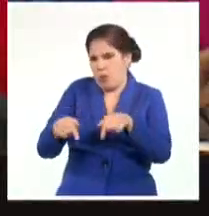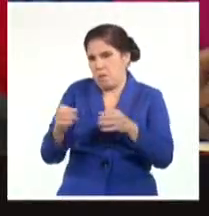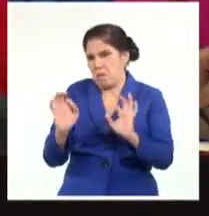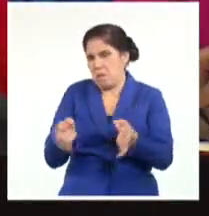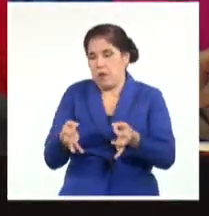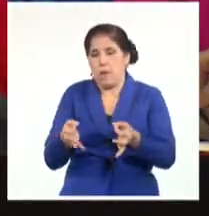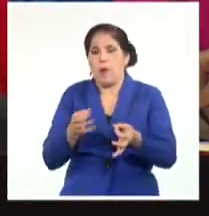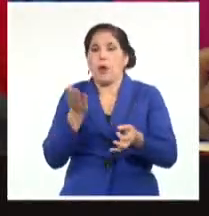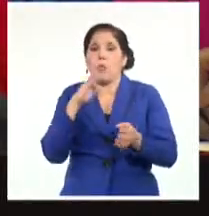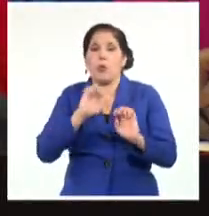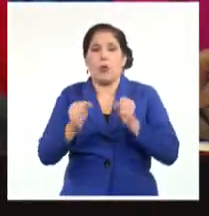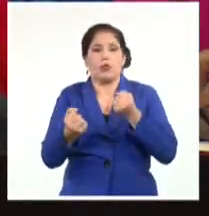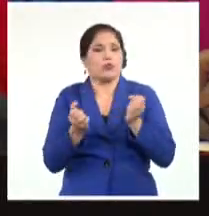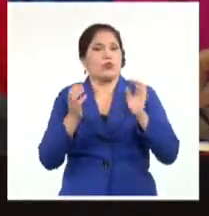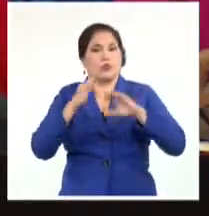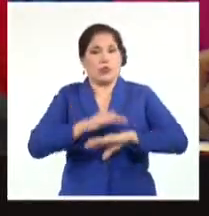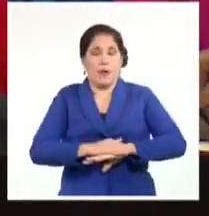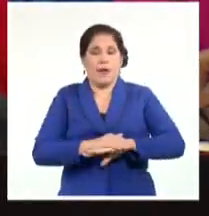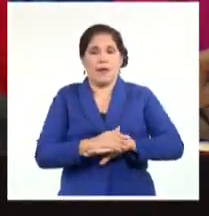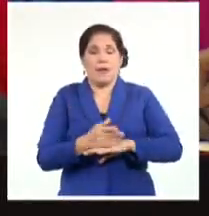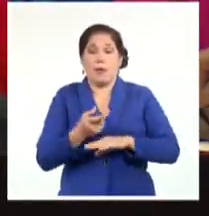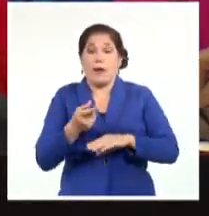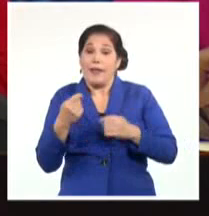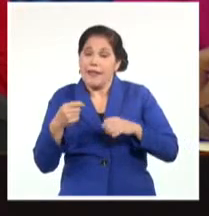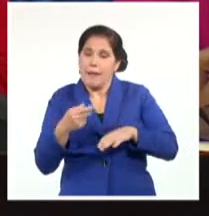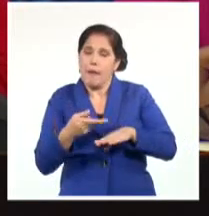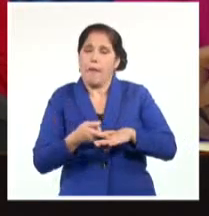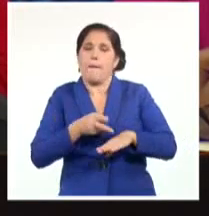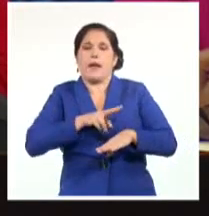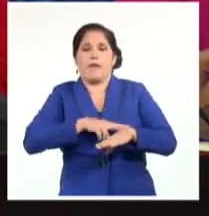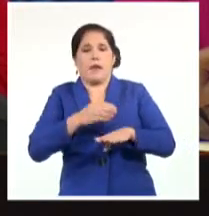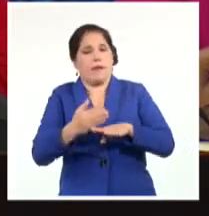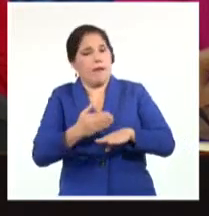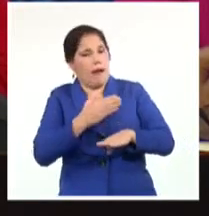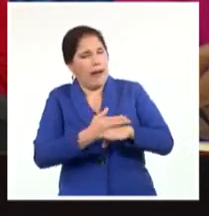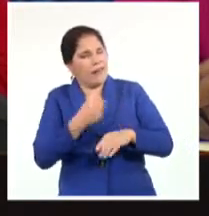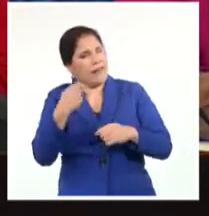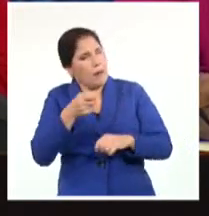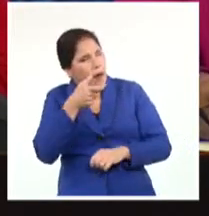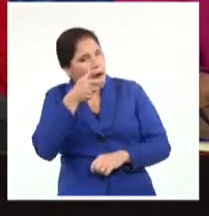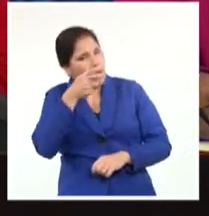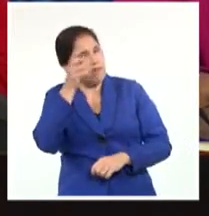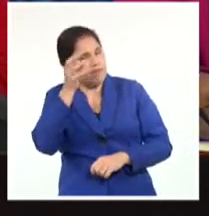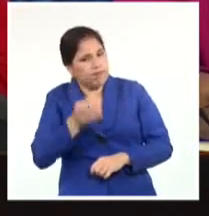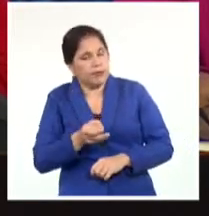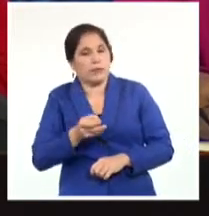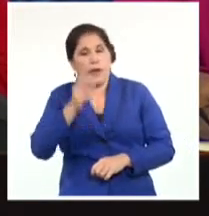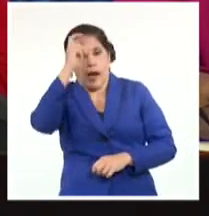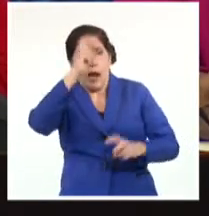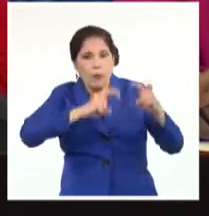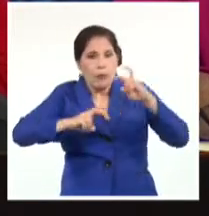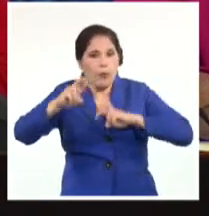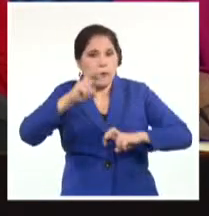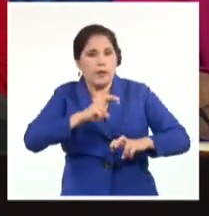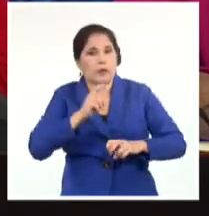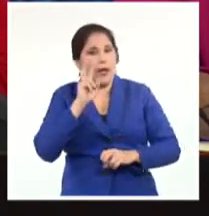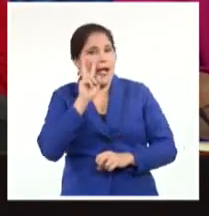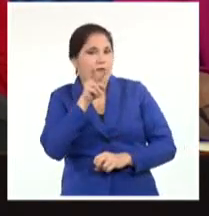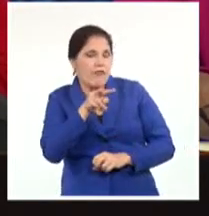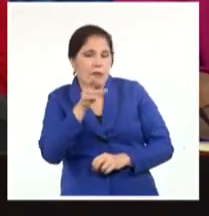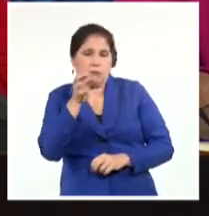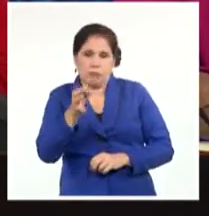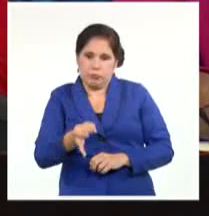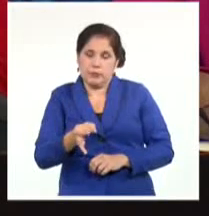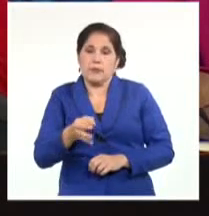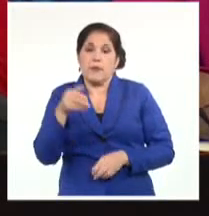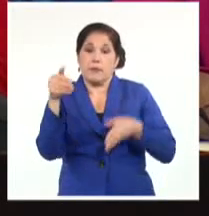el descontrol, por la falta de prevención y por la falta de atención a los auditores y a las personas que constantemente